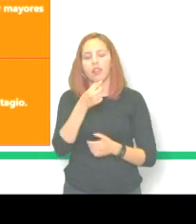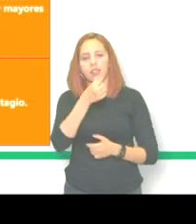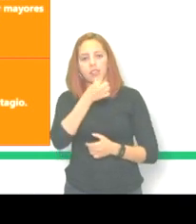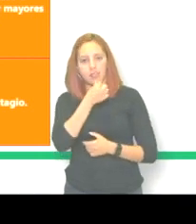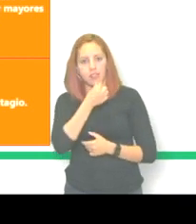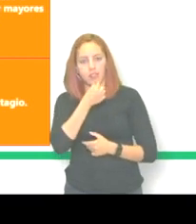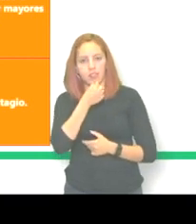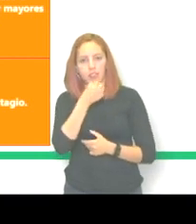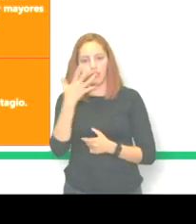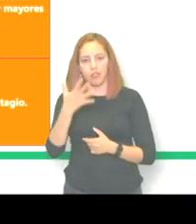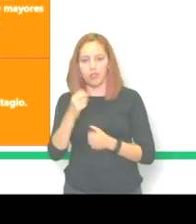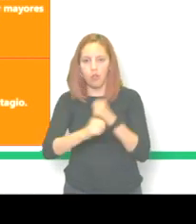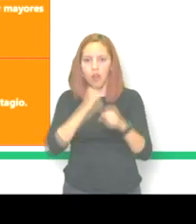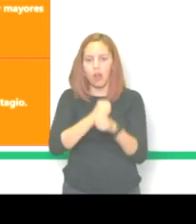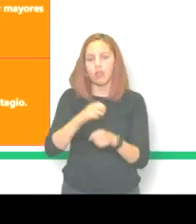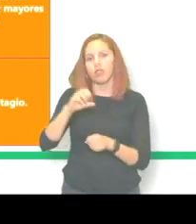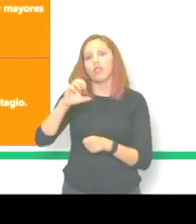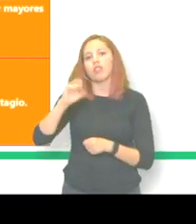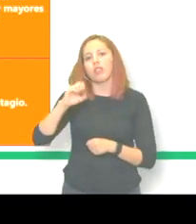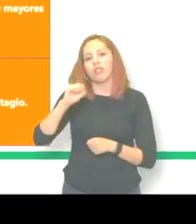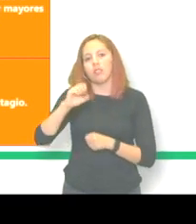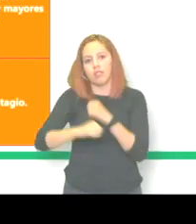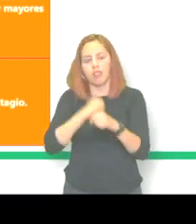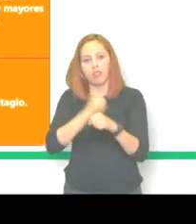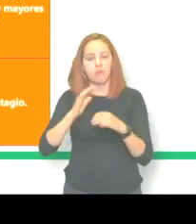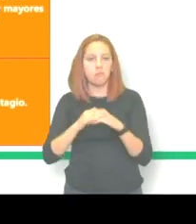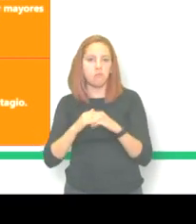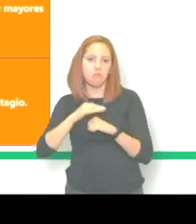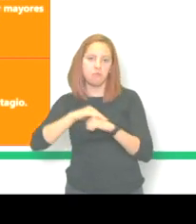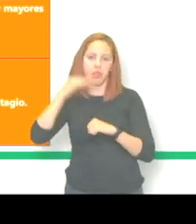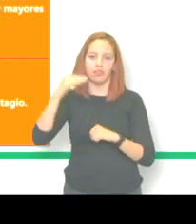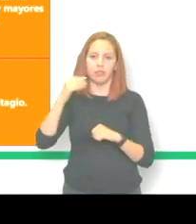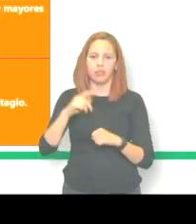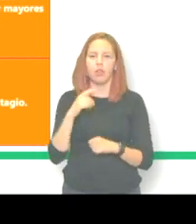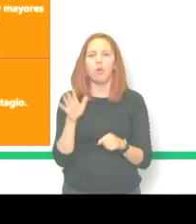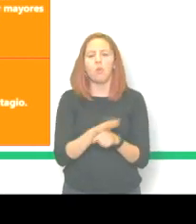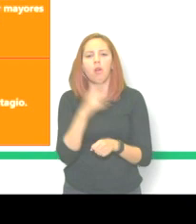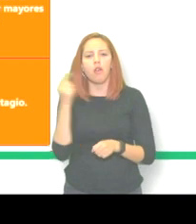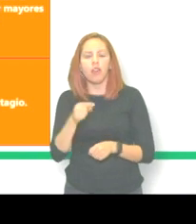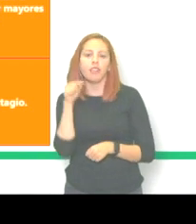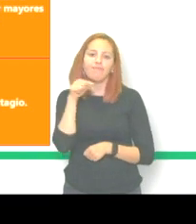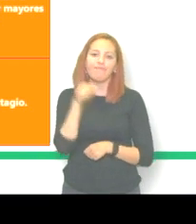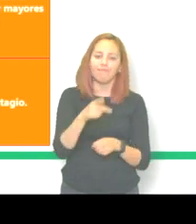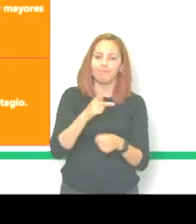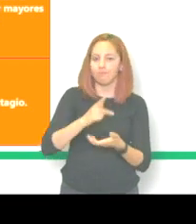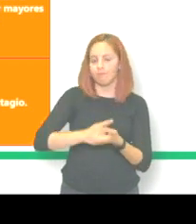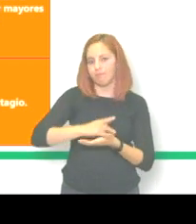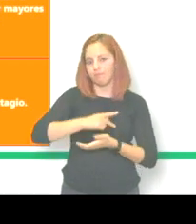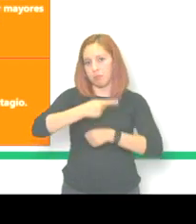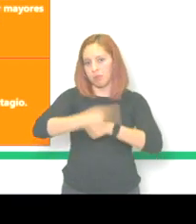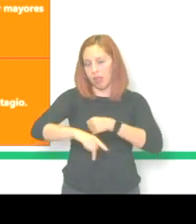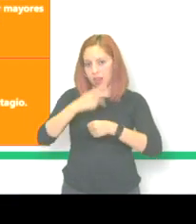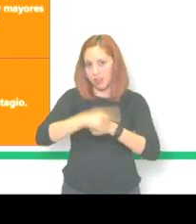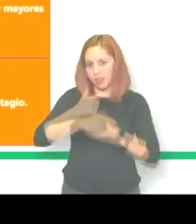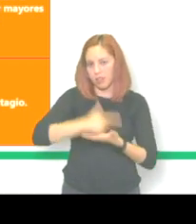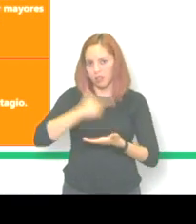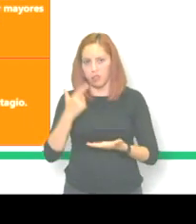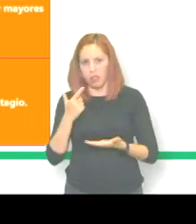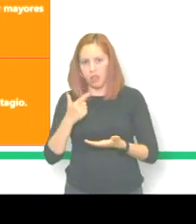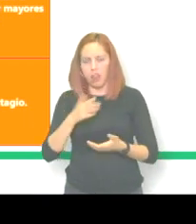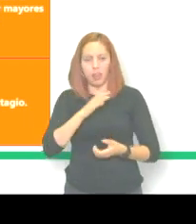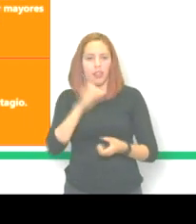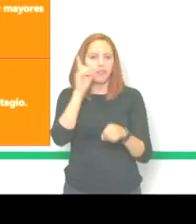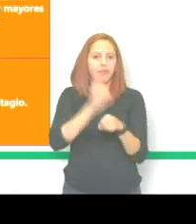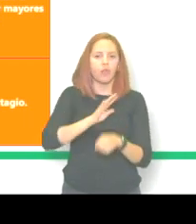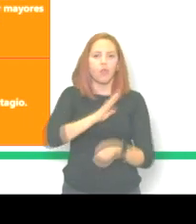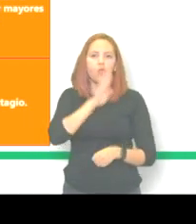son los que tienen también mayor riesgo de complicarse. Y en cuanto a actividades culturales relacionadas con el Día de Muertos y el Chantolo, hay